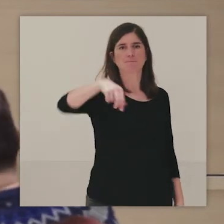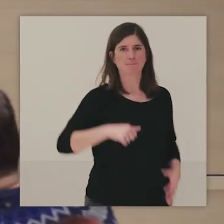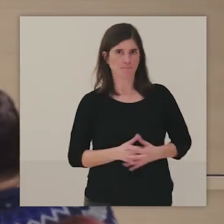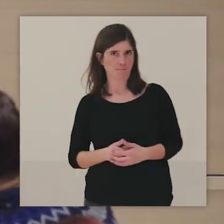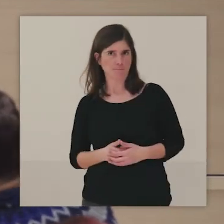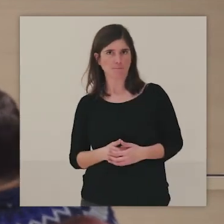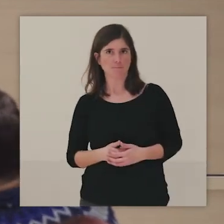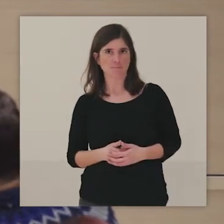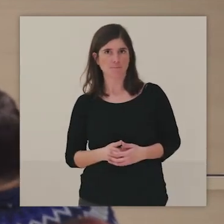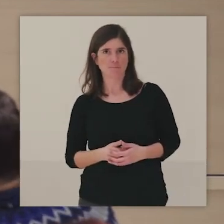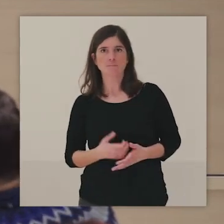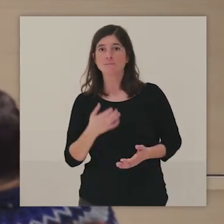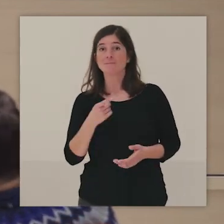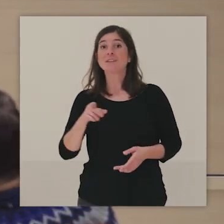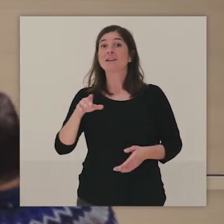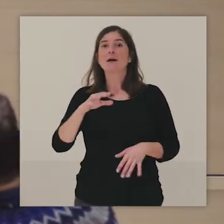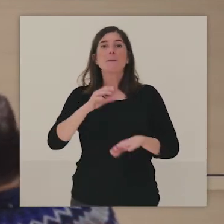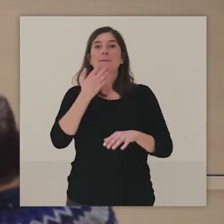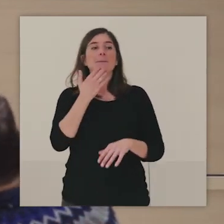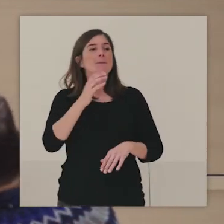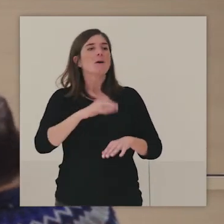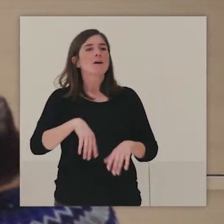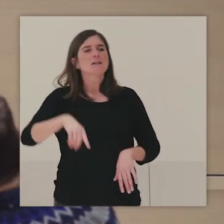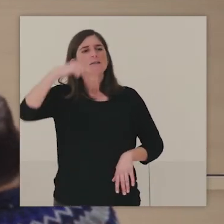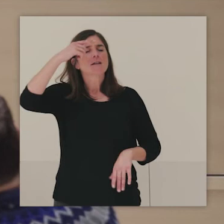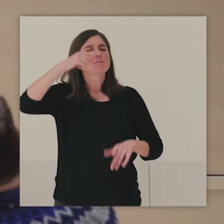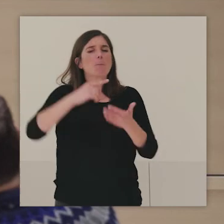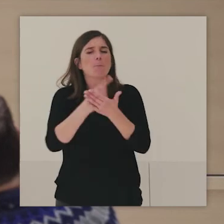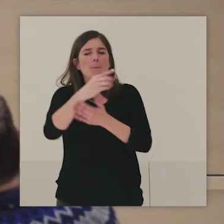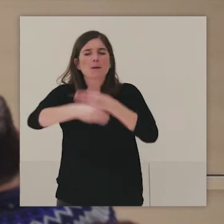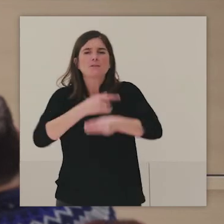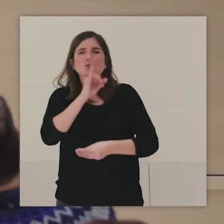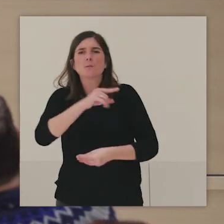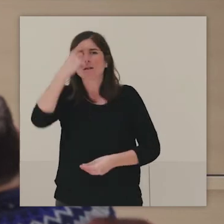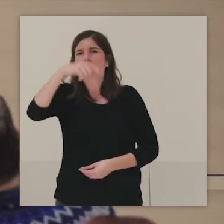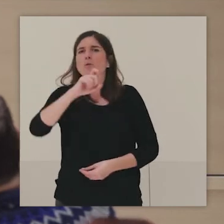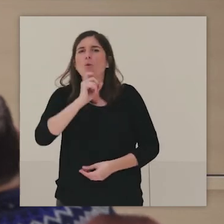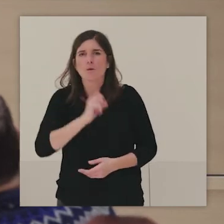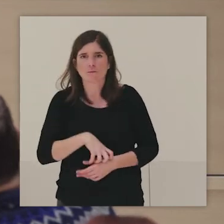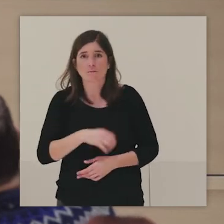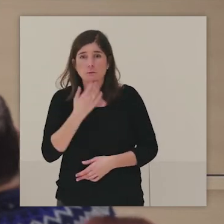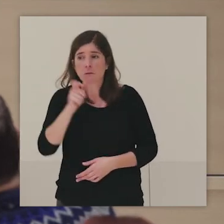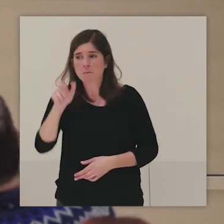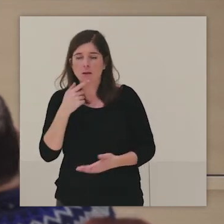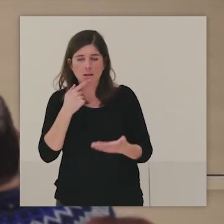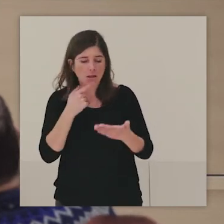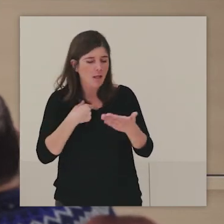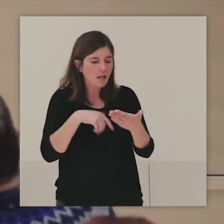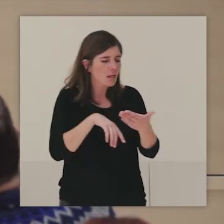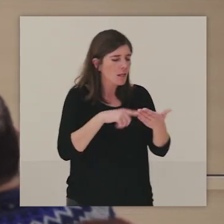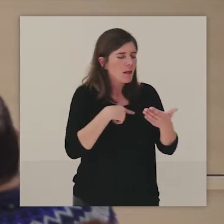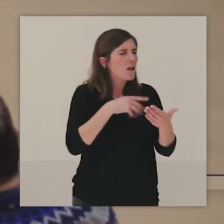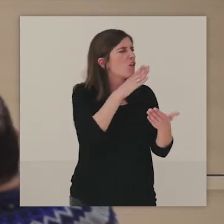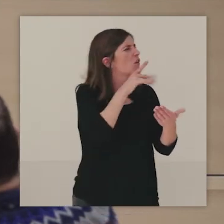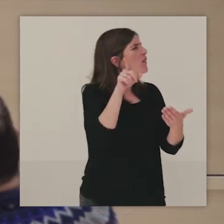hecho? Cuando la gente tiene que preguntar continuamente dónde están los sitios. Es la clave. Si en un momento dado